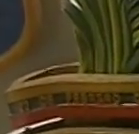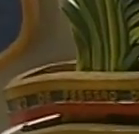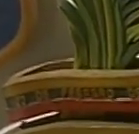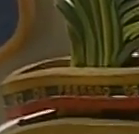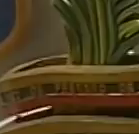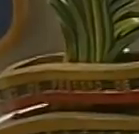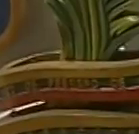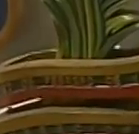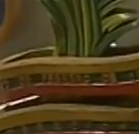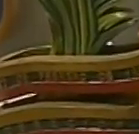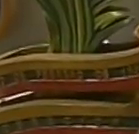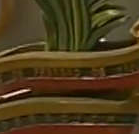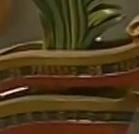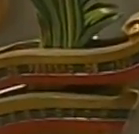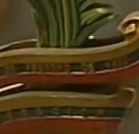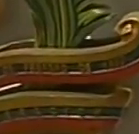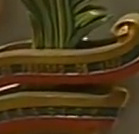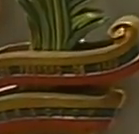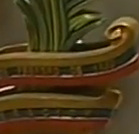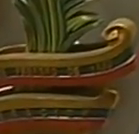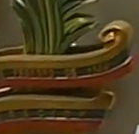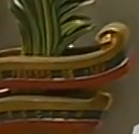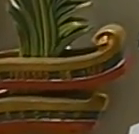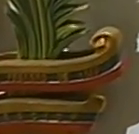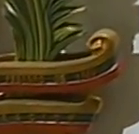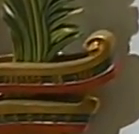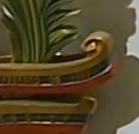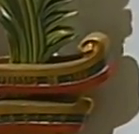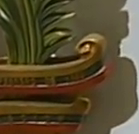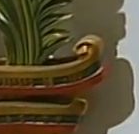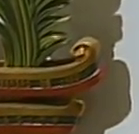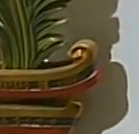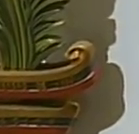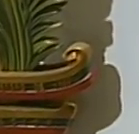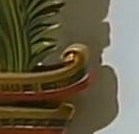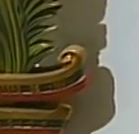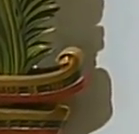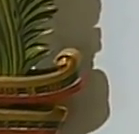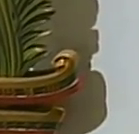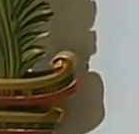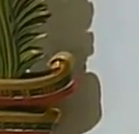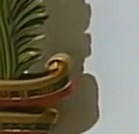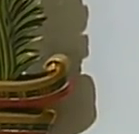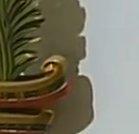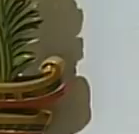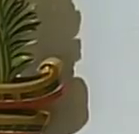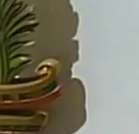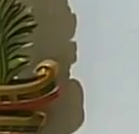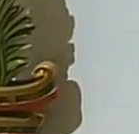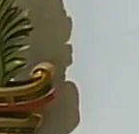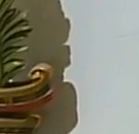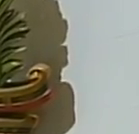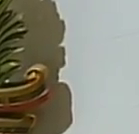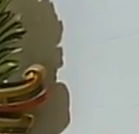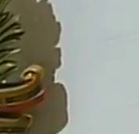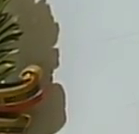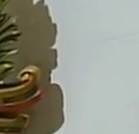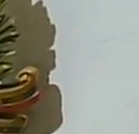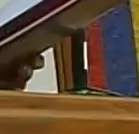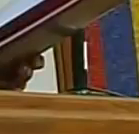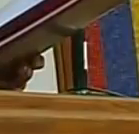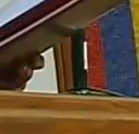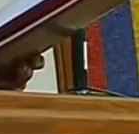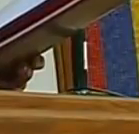Díaz, incorporada a la sesión, saludó de manera especial a la sesión que la delegación de Venezuela, encabezada por el